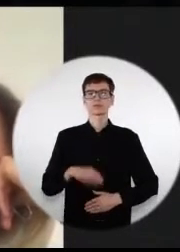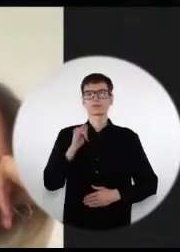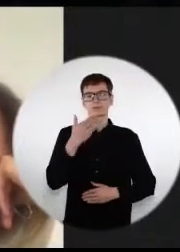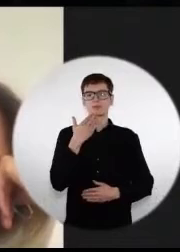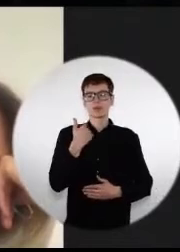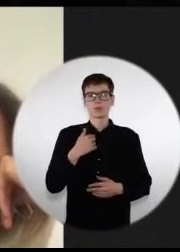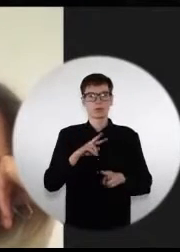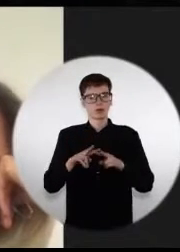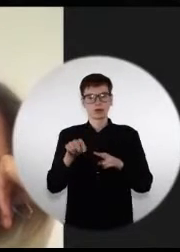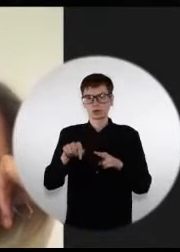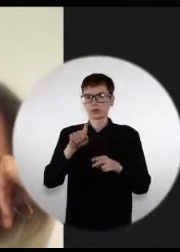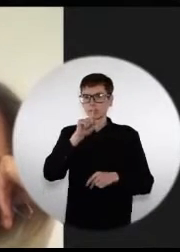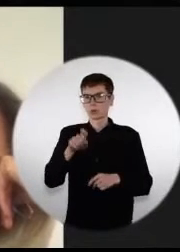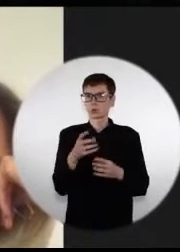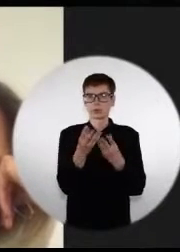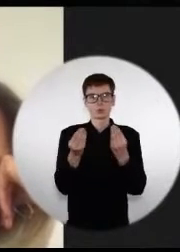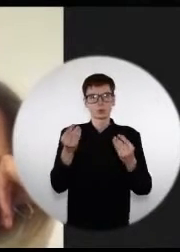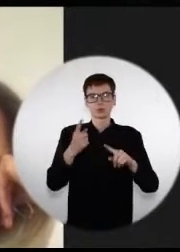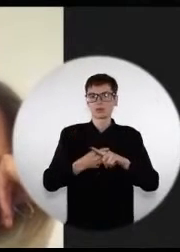inclusión